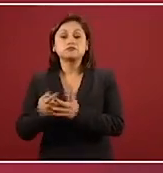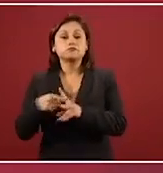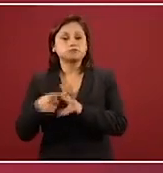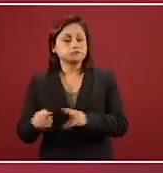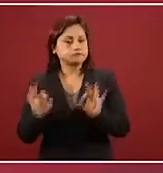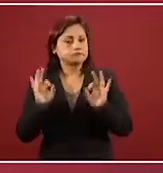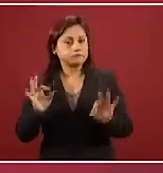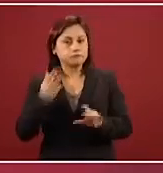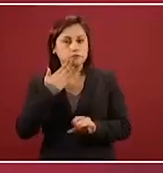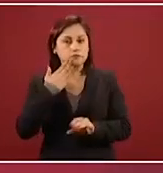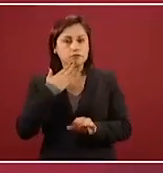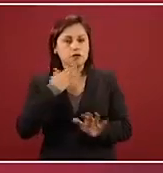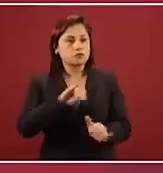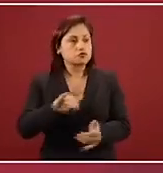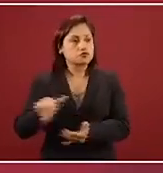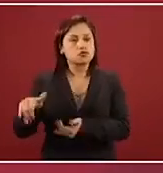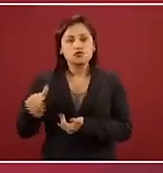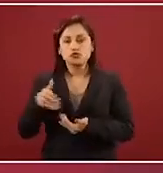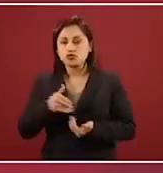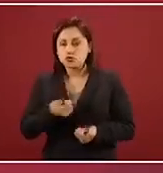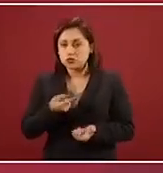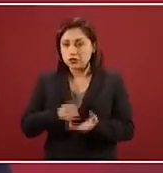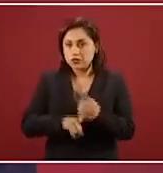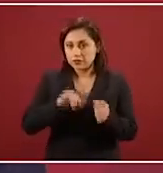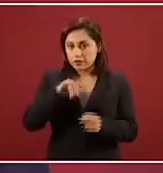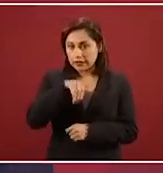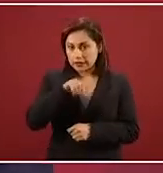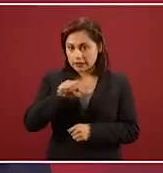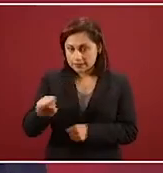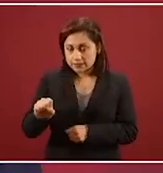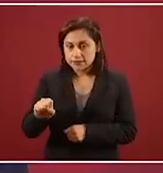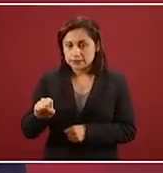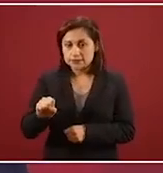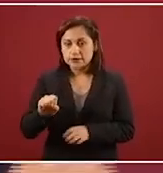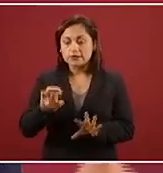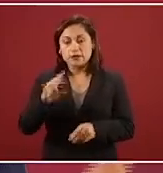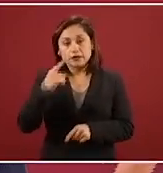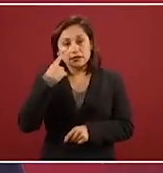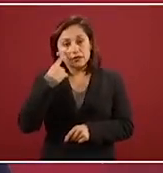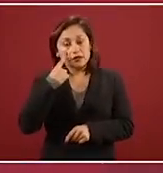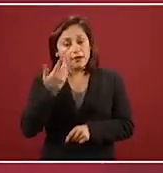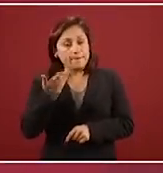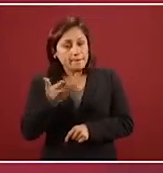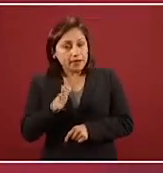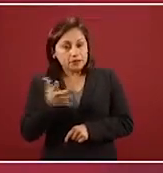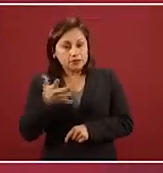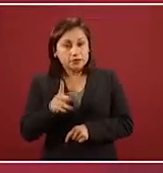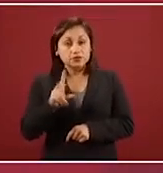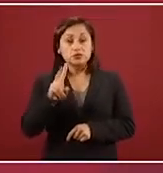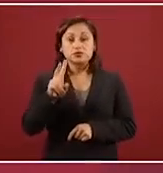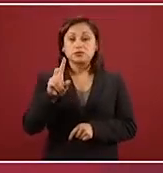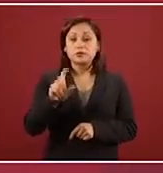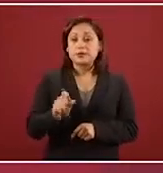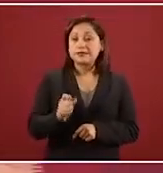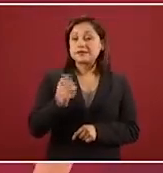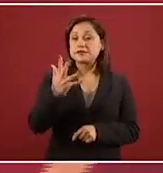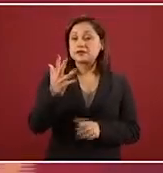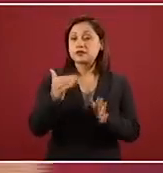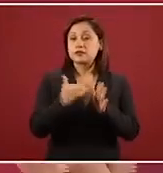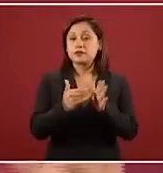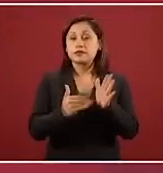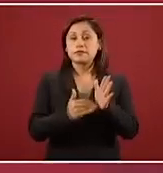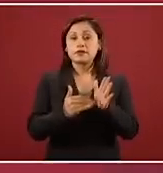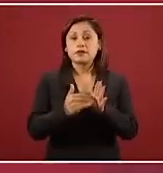de recaudación en el Seguro Social. Hay cerca de más de 25 mil millones de pesos